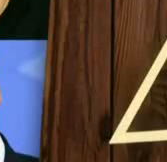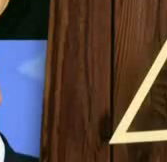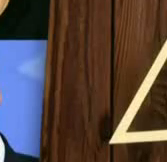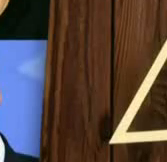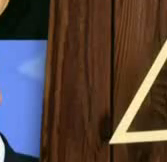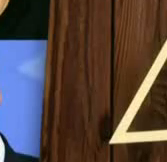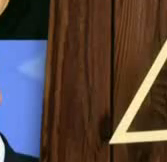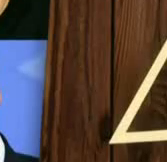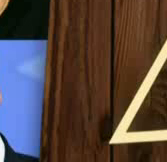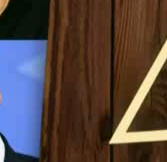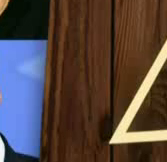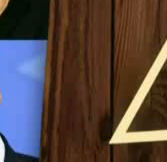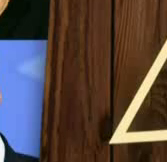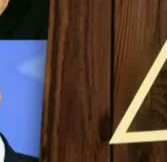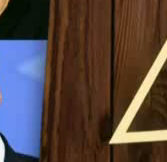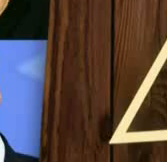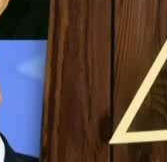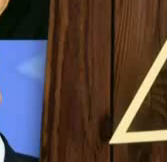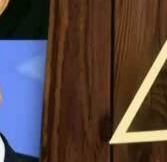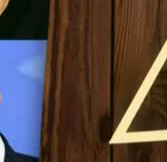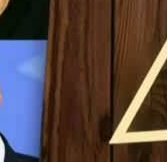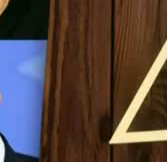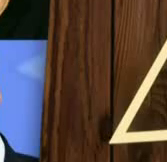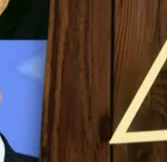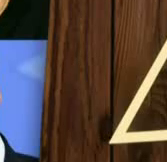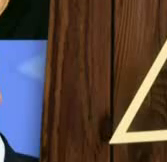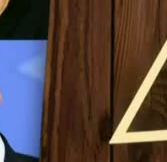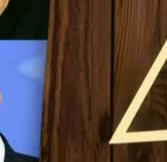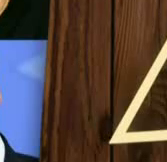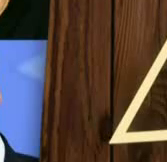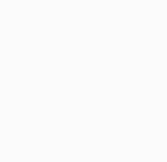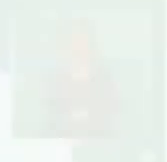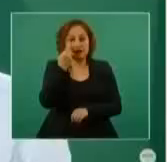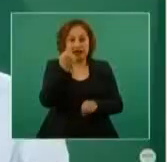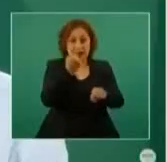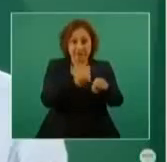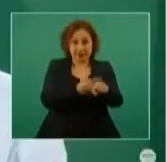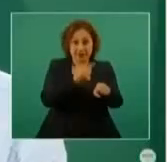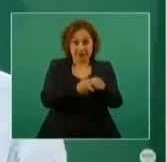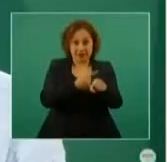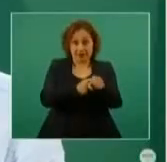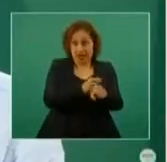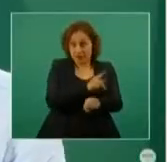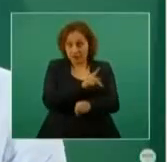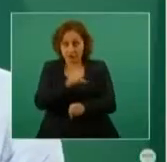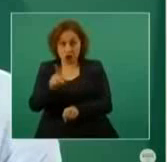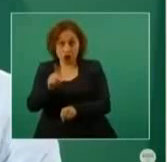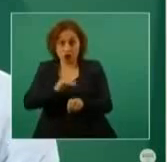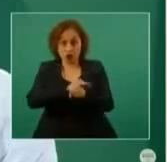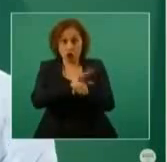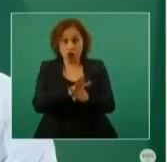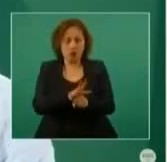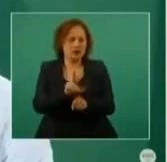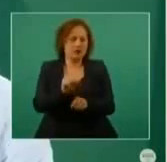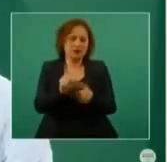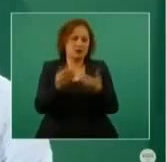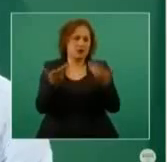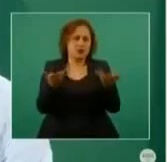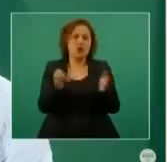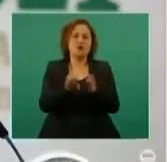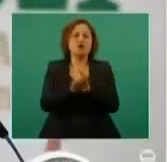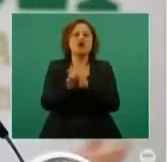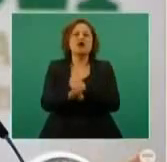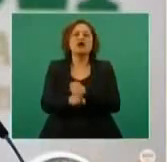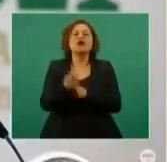un par de ocasiones tuvo que detener su discurso por ataques de tos. Pero eso sí, en ningún momento, como lo dije